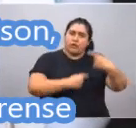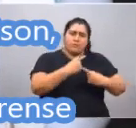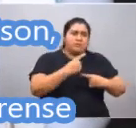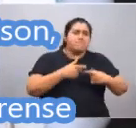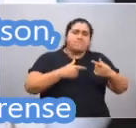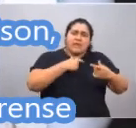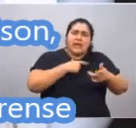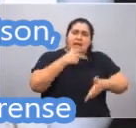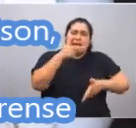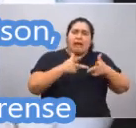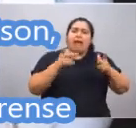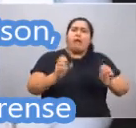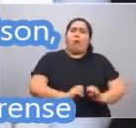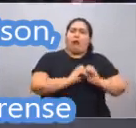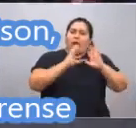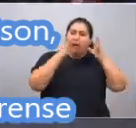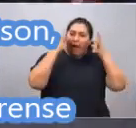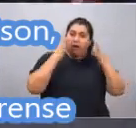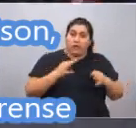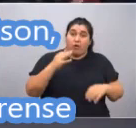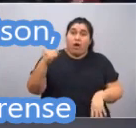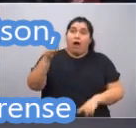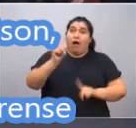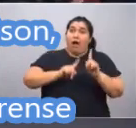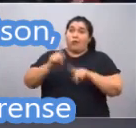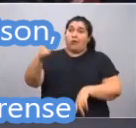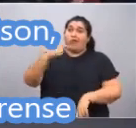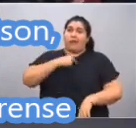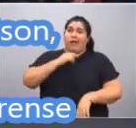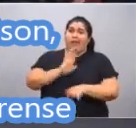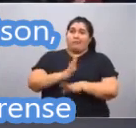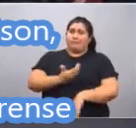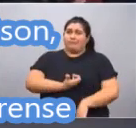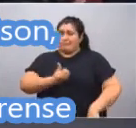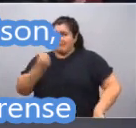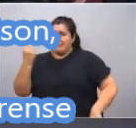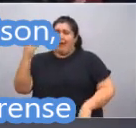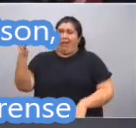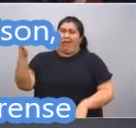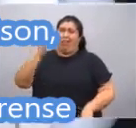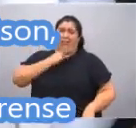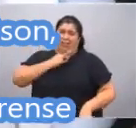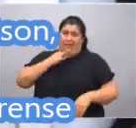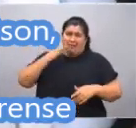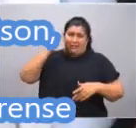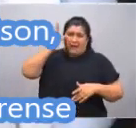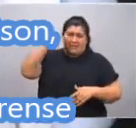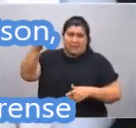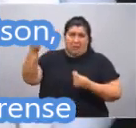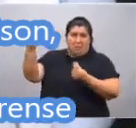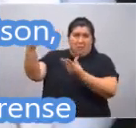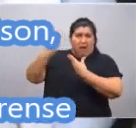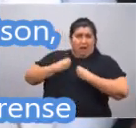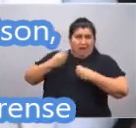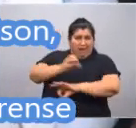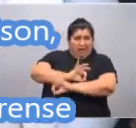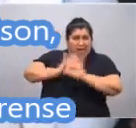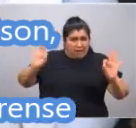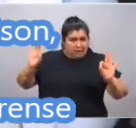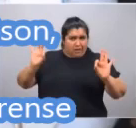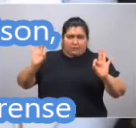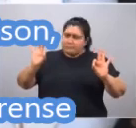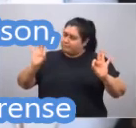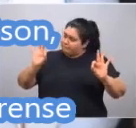claro, cuando nos quieren ahorcar, cuando nos quieren ahogar financieramente, pero